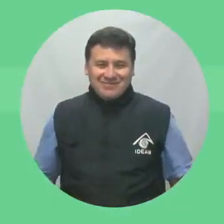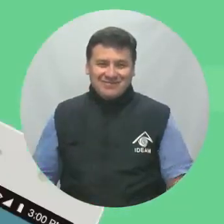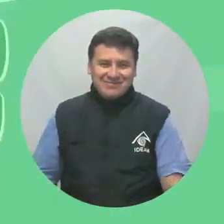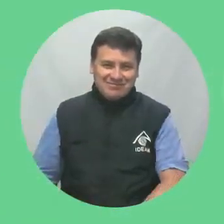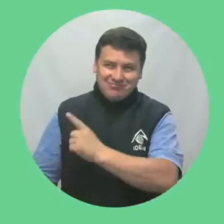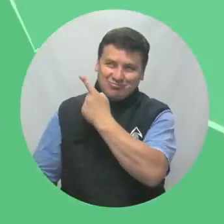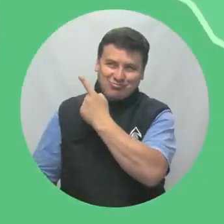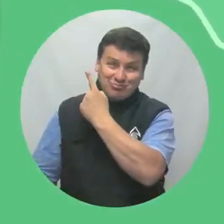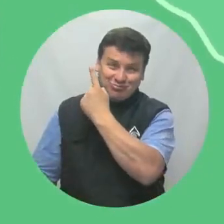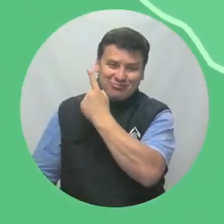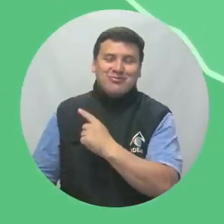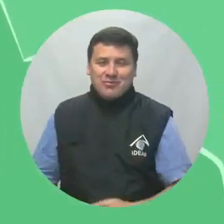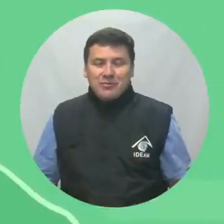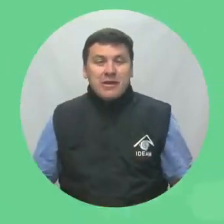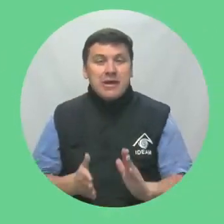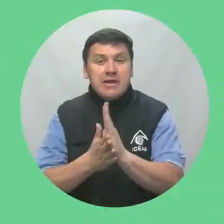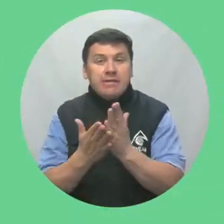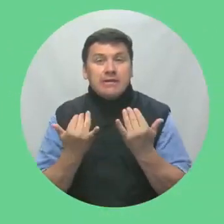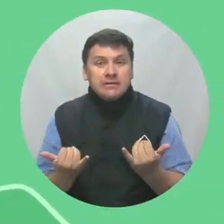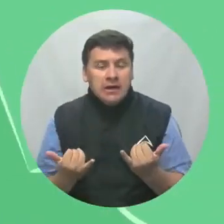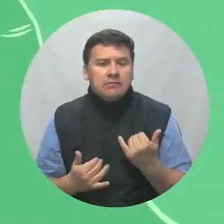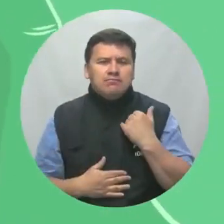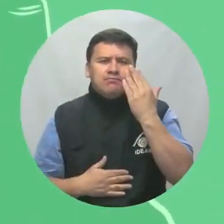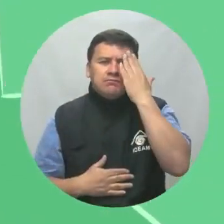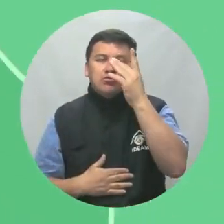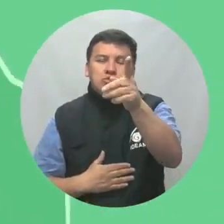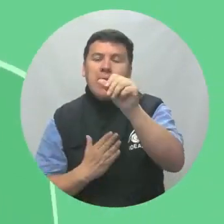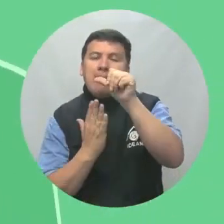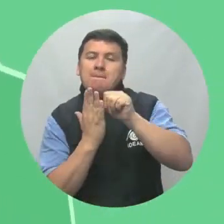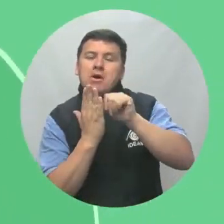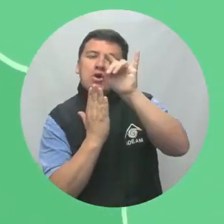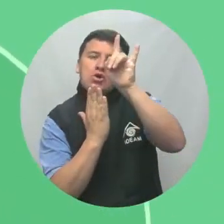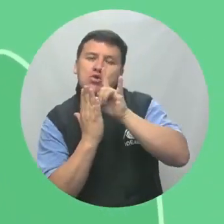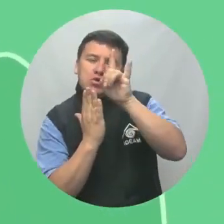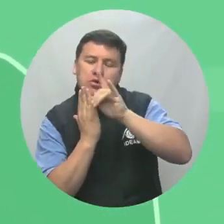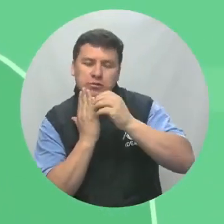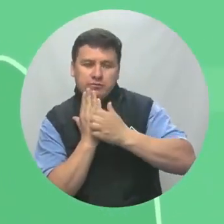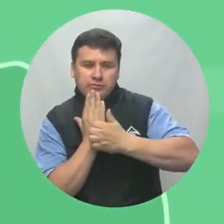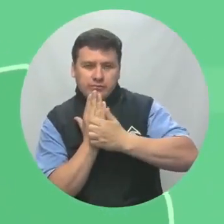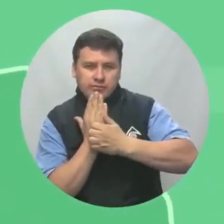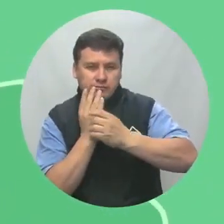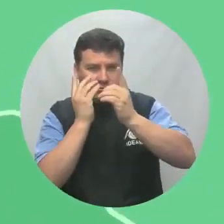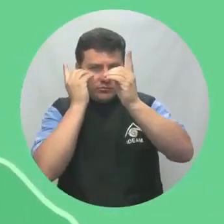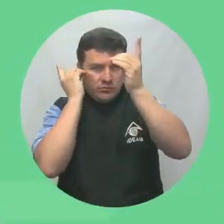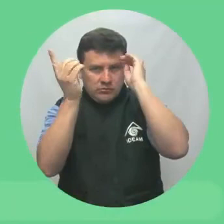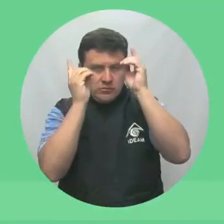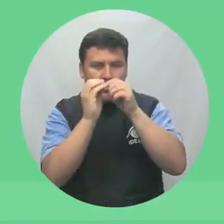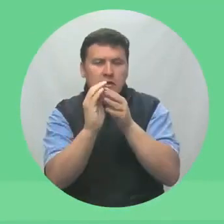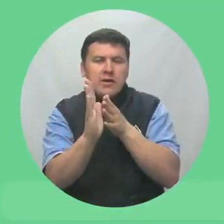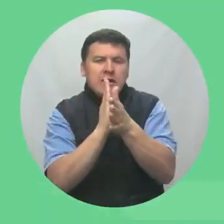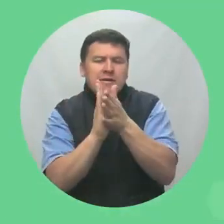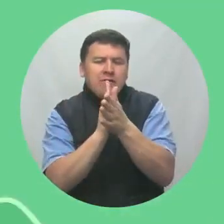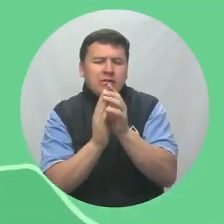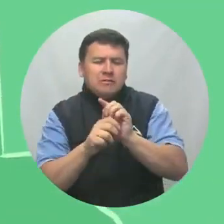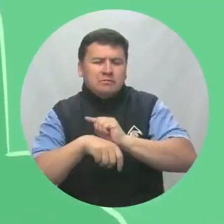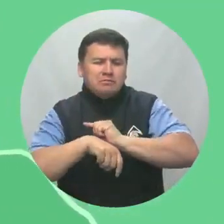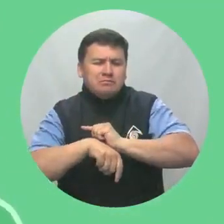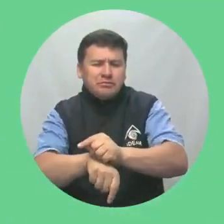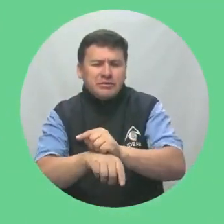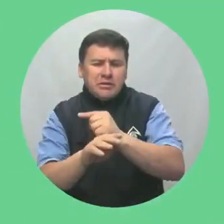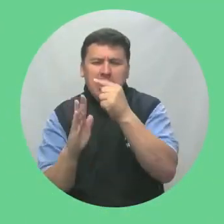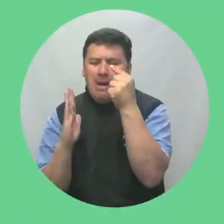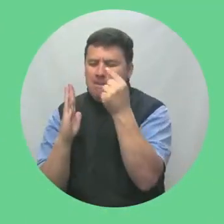.gov.co. Y para estar informado al instante, descarga nuestra aplicación Mi Pronóstico desde Google Play o App Store.